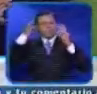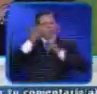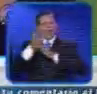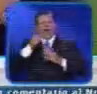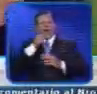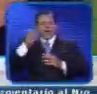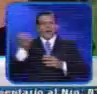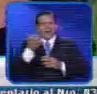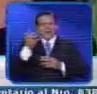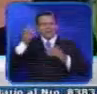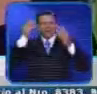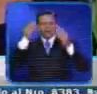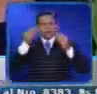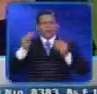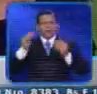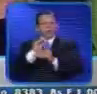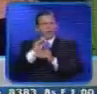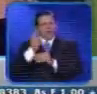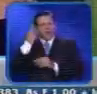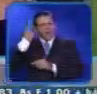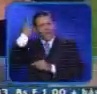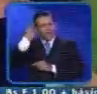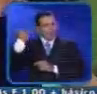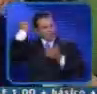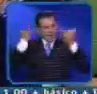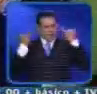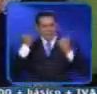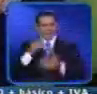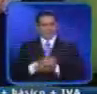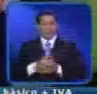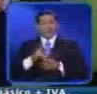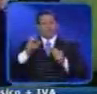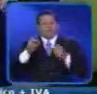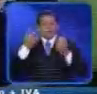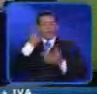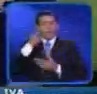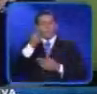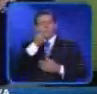agua caliente y así reparar cada hebra. Hasta una nueva entrega de